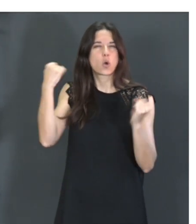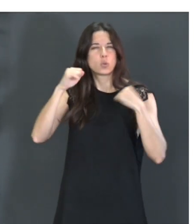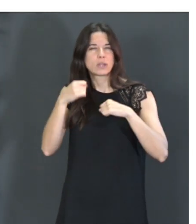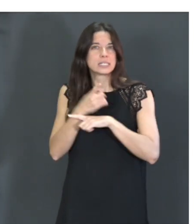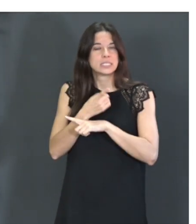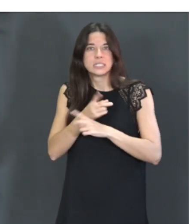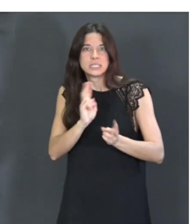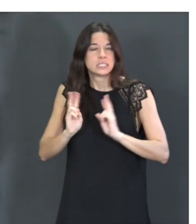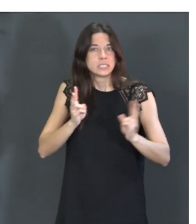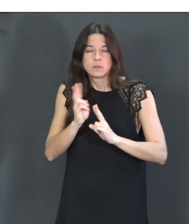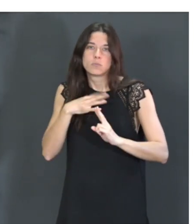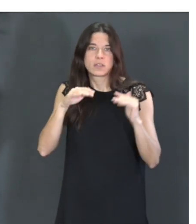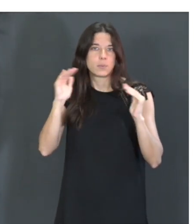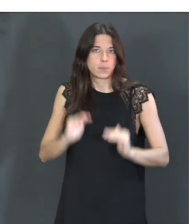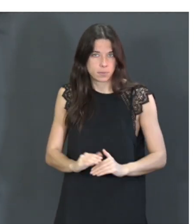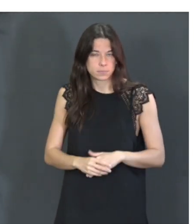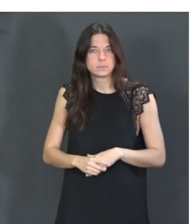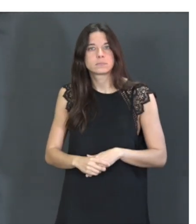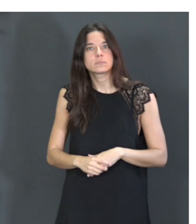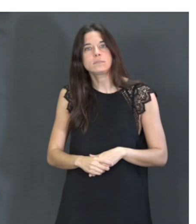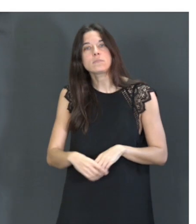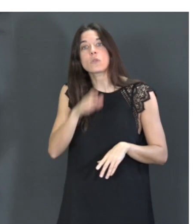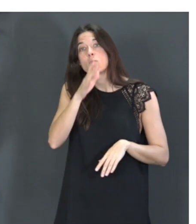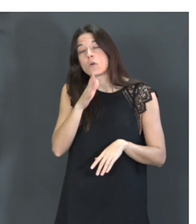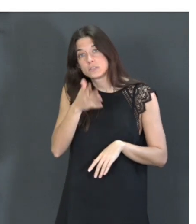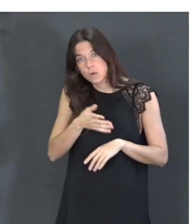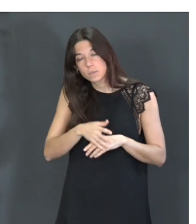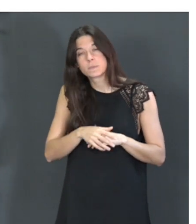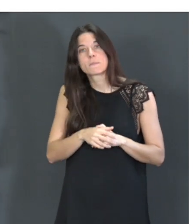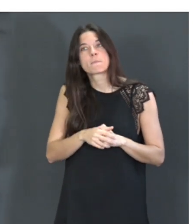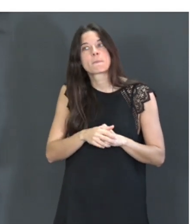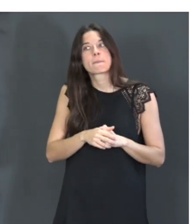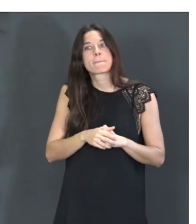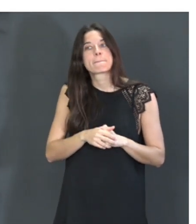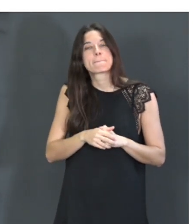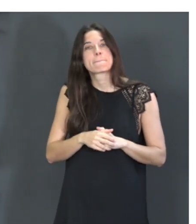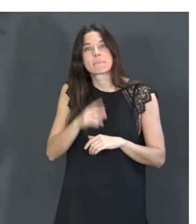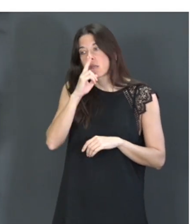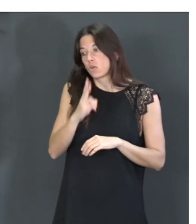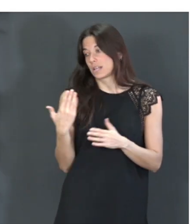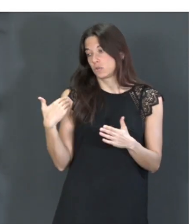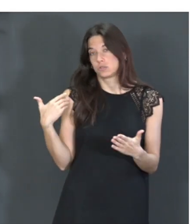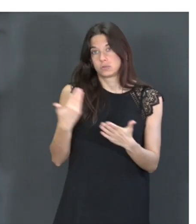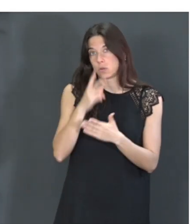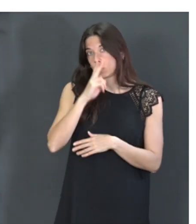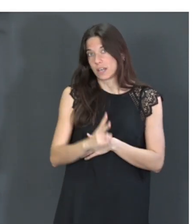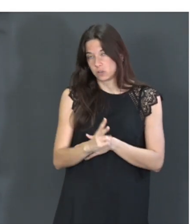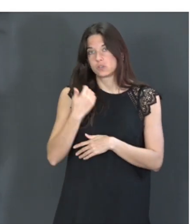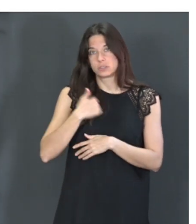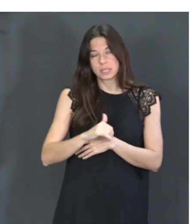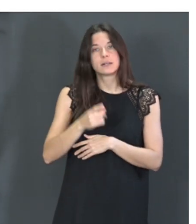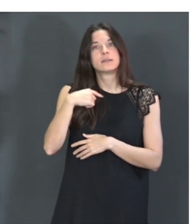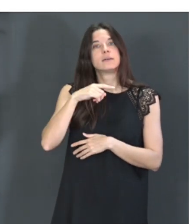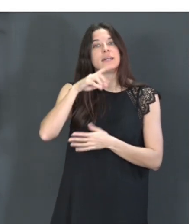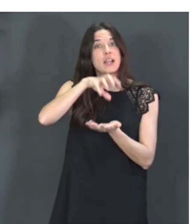agitación. En ese sentido, en estos últimos 2 años hemos desarrollado desde